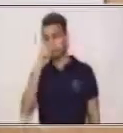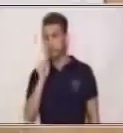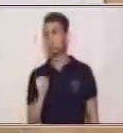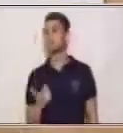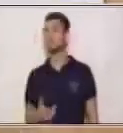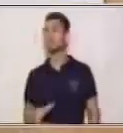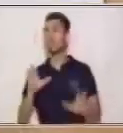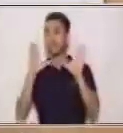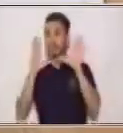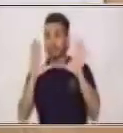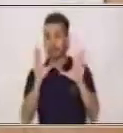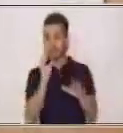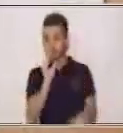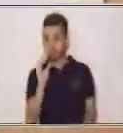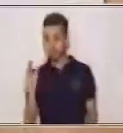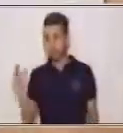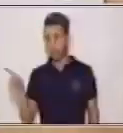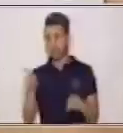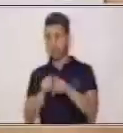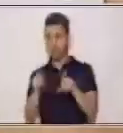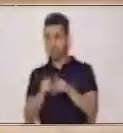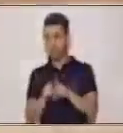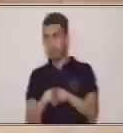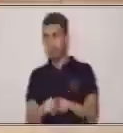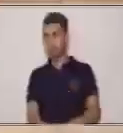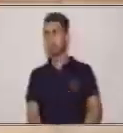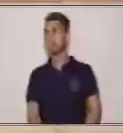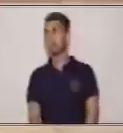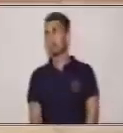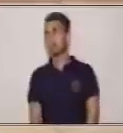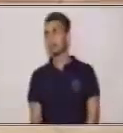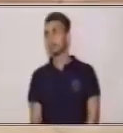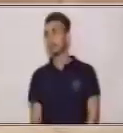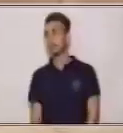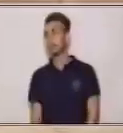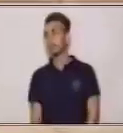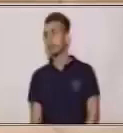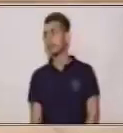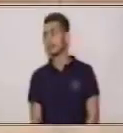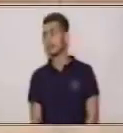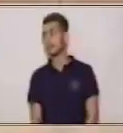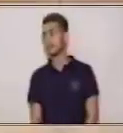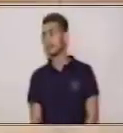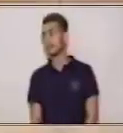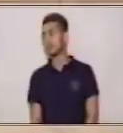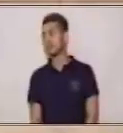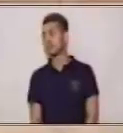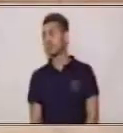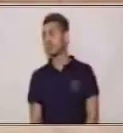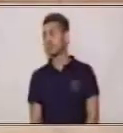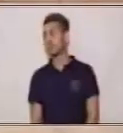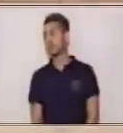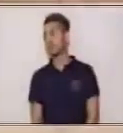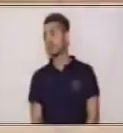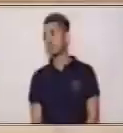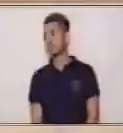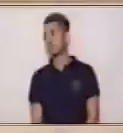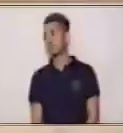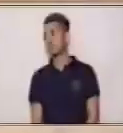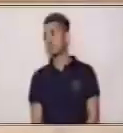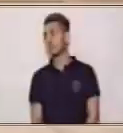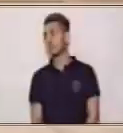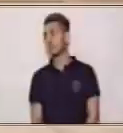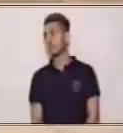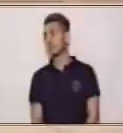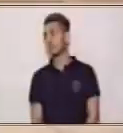son 10 partes iguales, pero para utilizarlo acá y hacerlo un poquito más rápido, vamos a cortar una tira